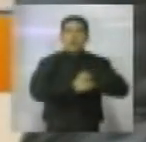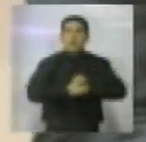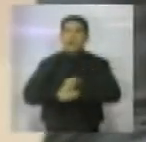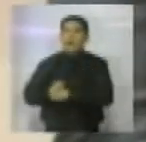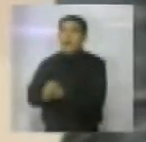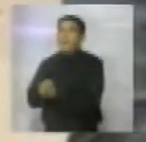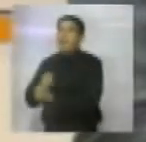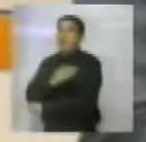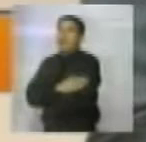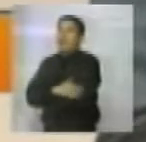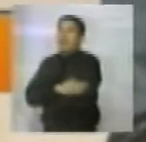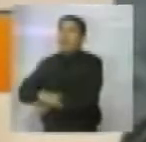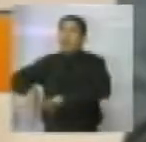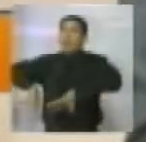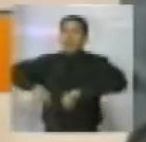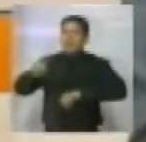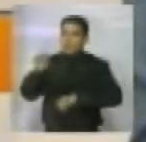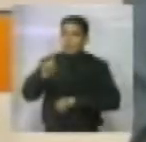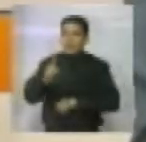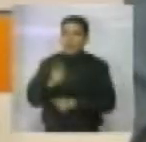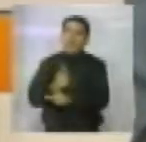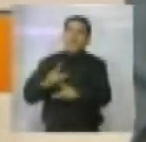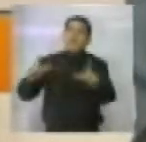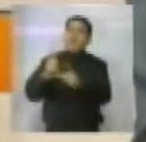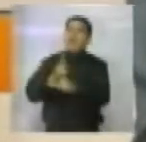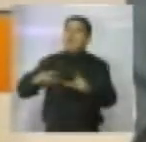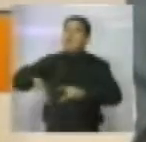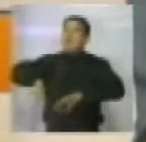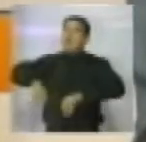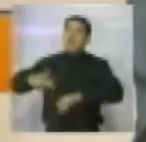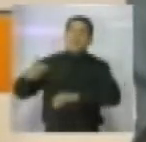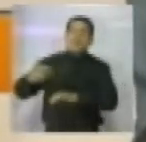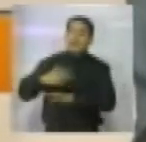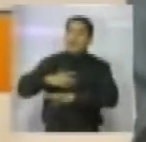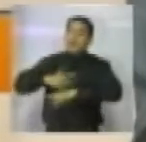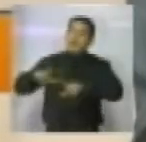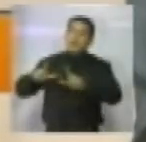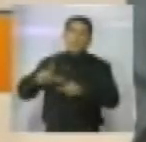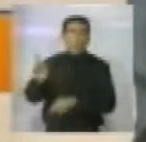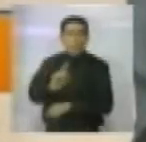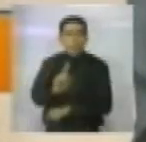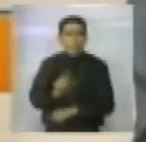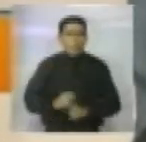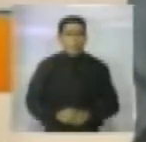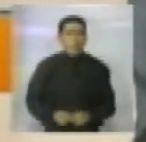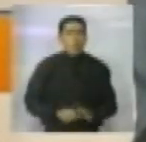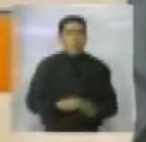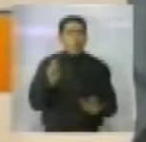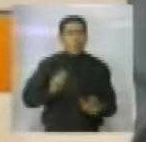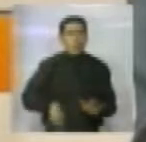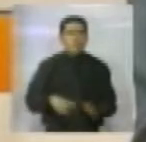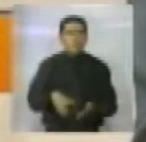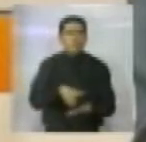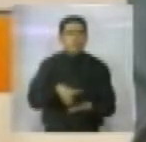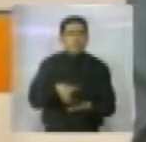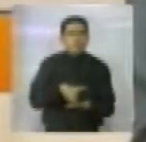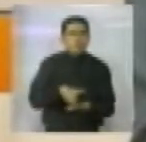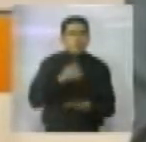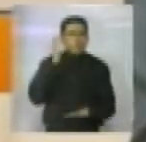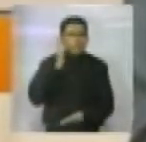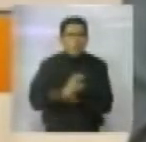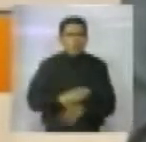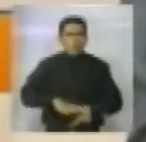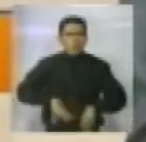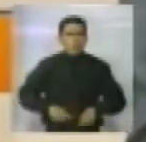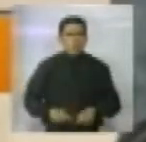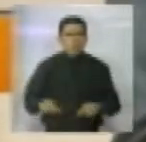corruptos y que libere a delincuentes. Y en ese sentido, los jueces distritales anticorrupción y